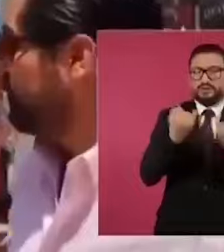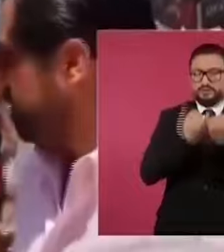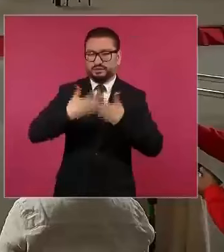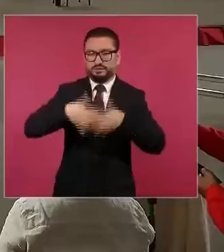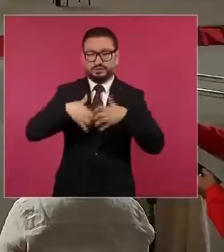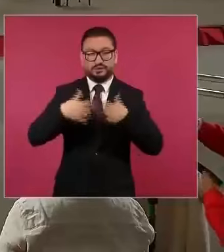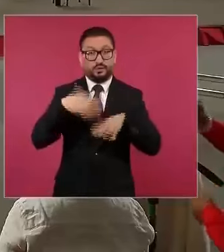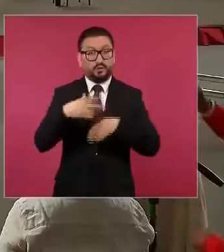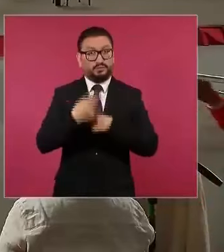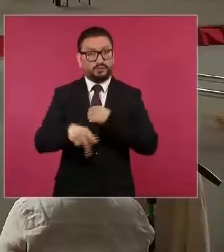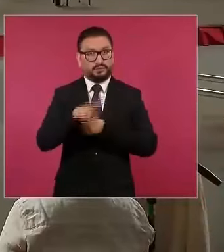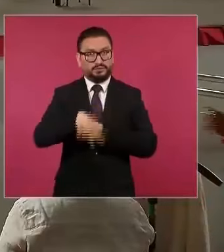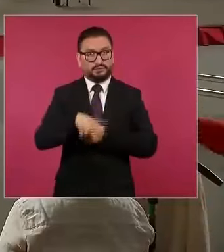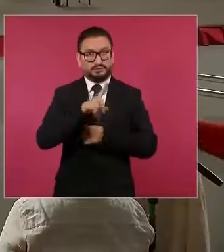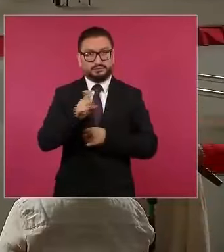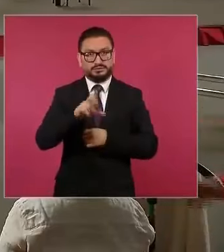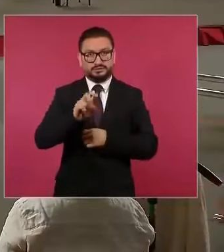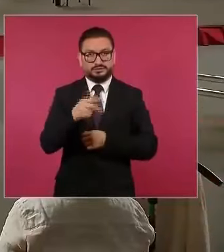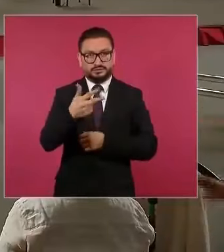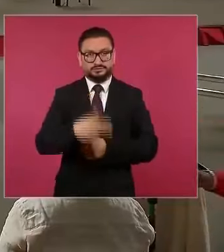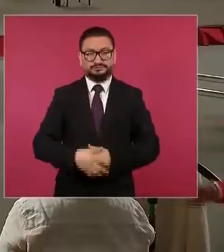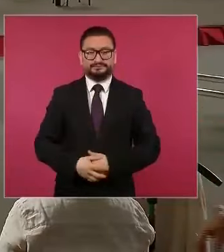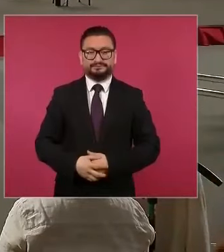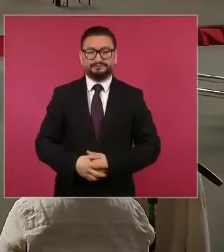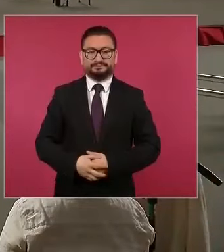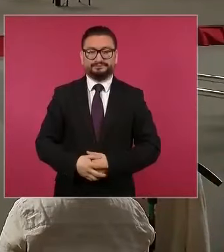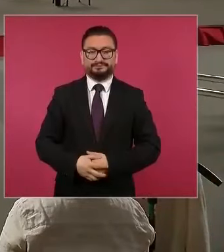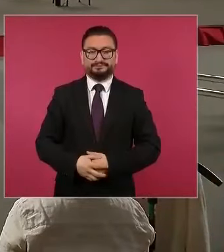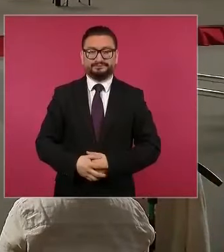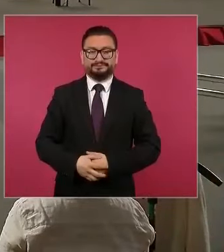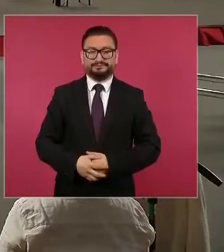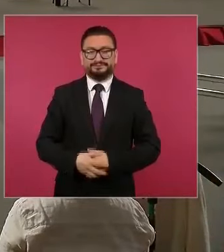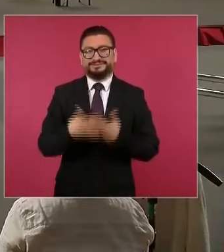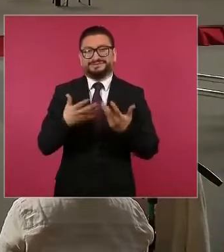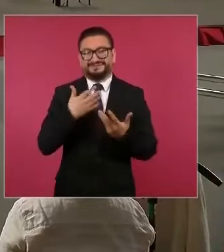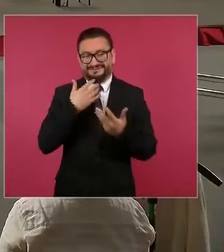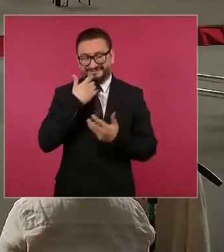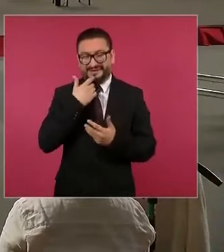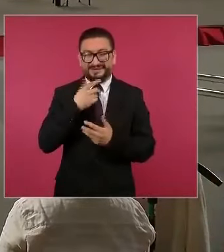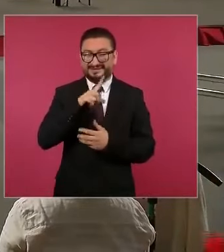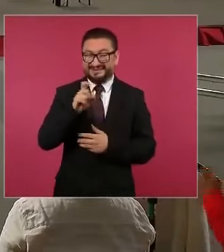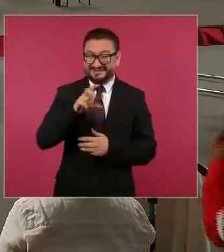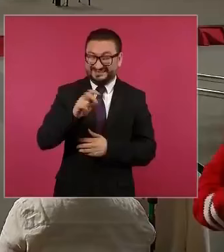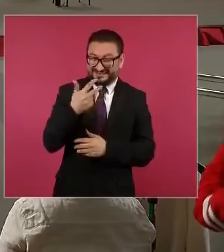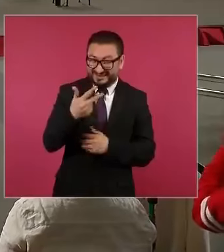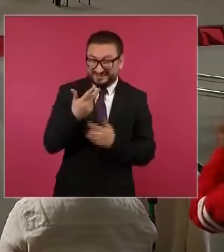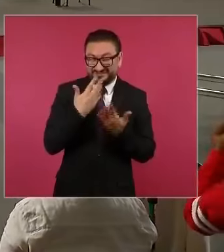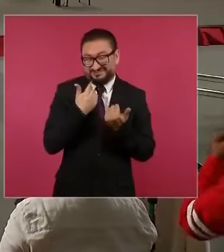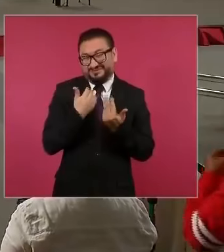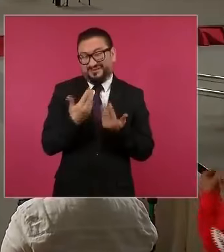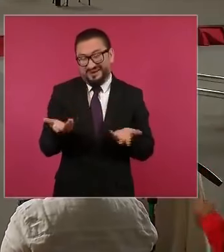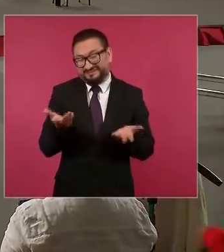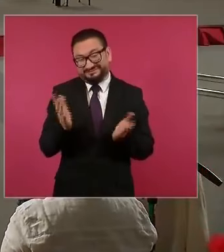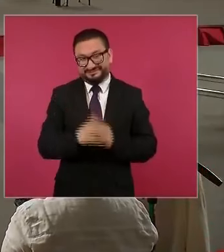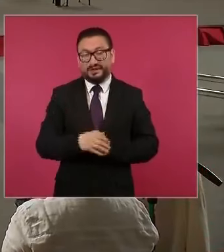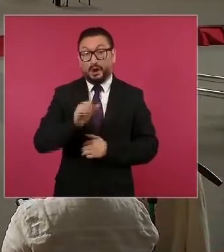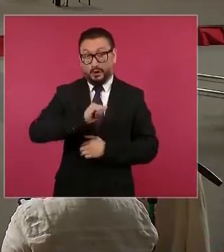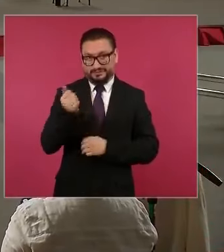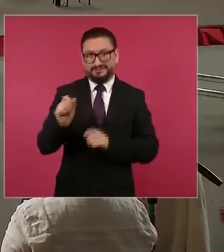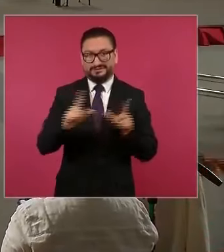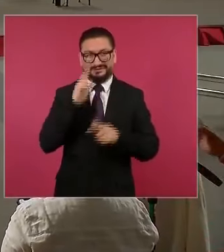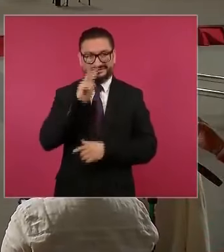también. Repitan todos conmigo. La Constitución mexicana tiene 136